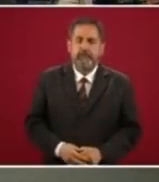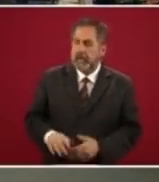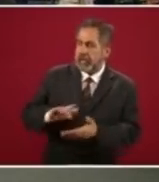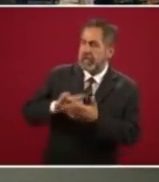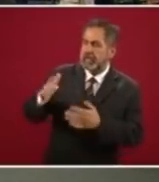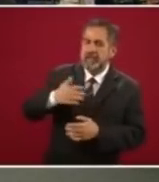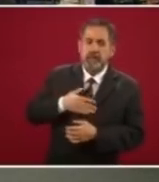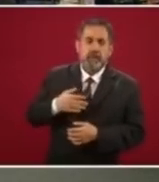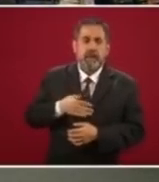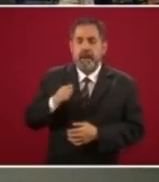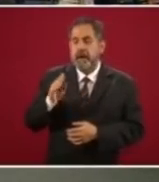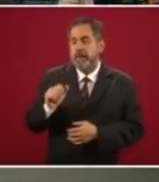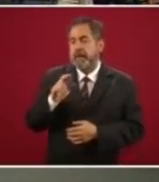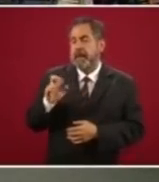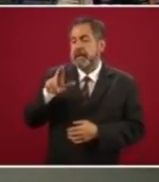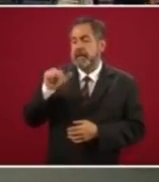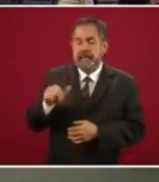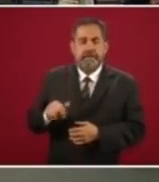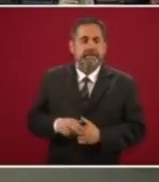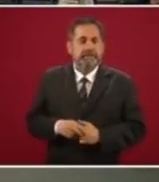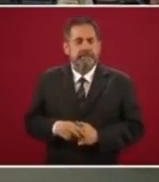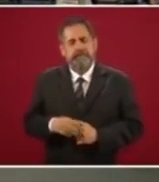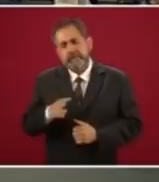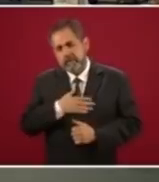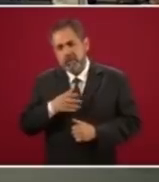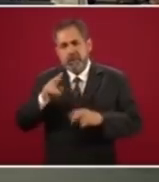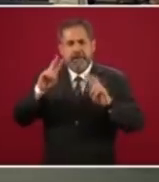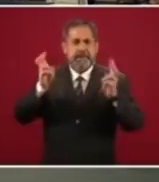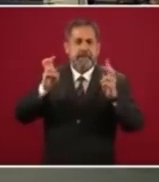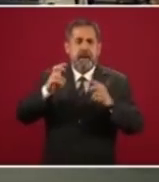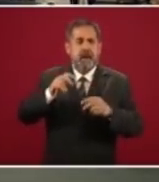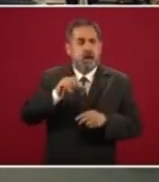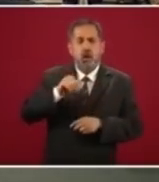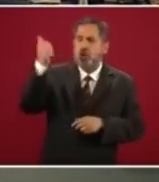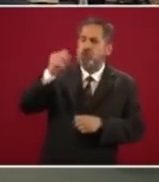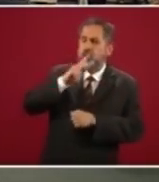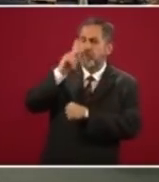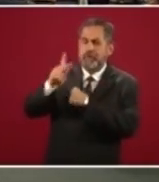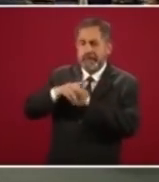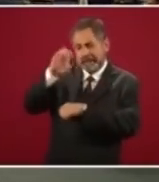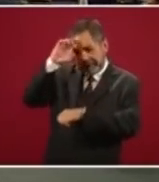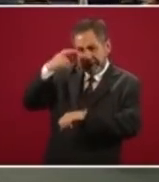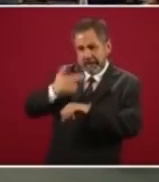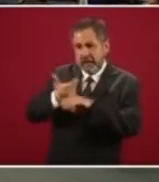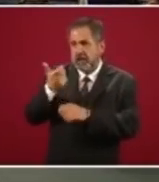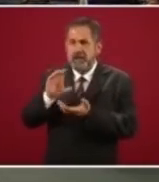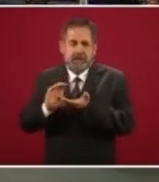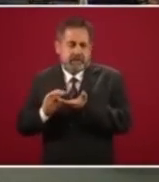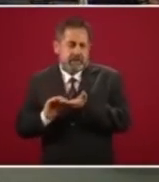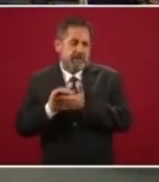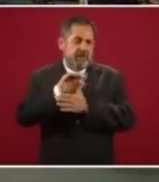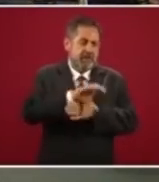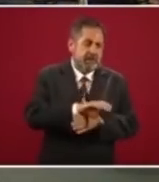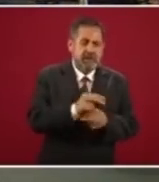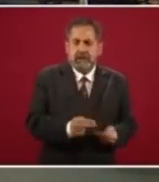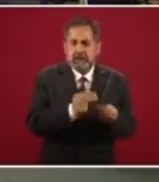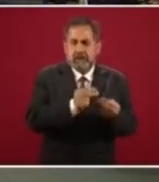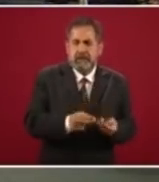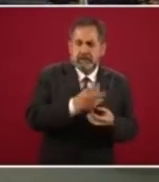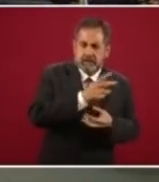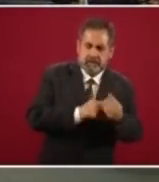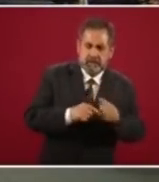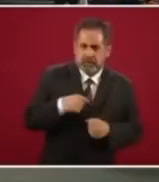del diario Acciones. Qué bueno que toca el tema de la inversión extranjera. Yo quería comentarle dos casos.